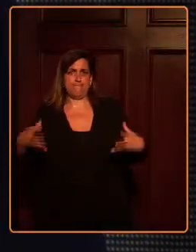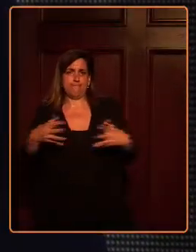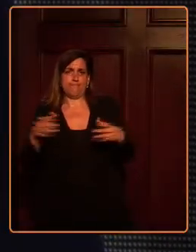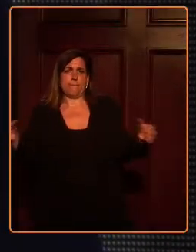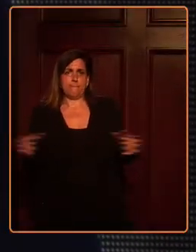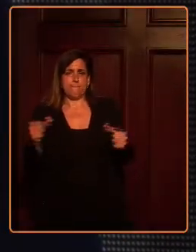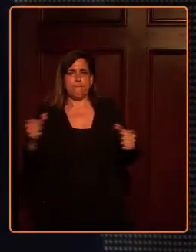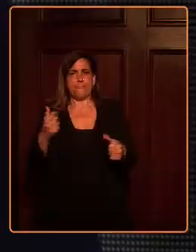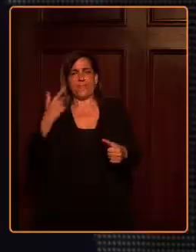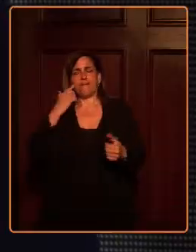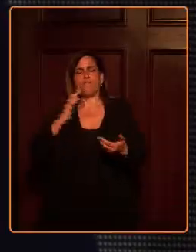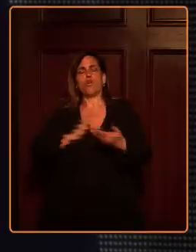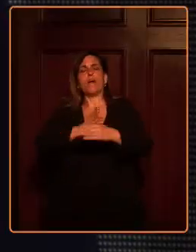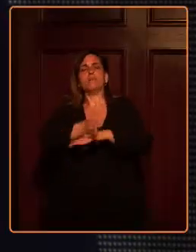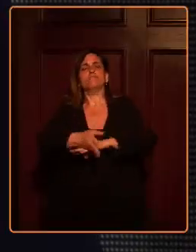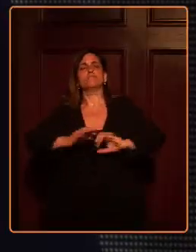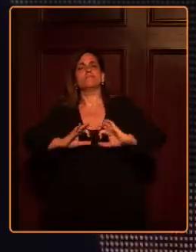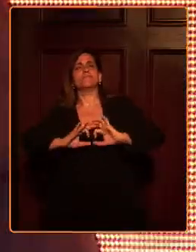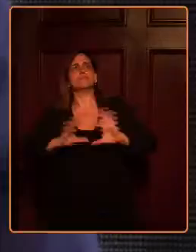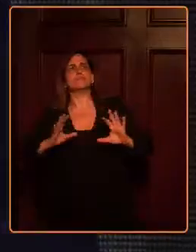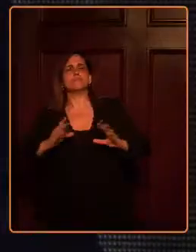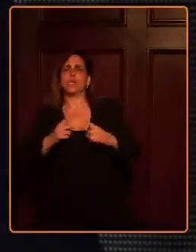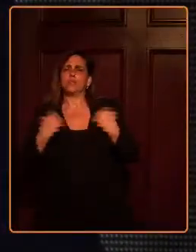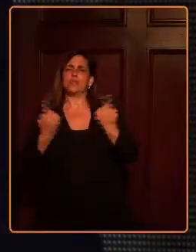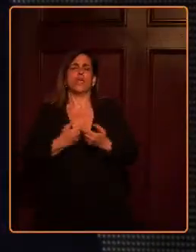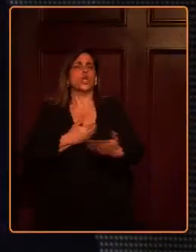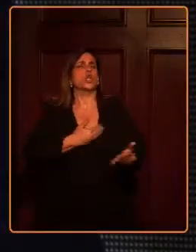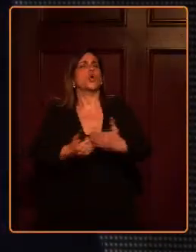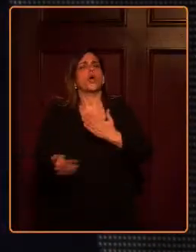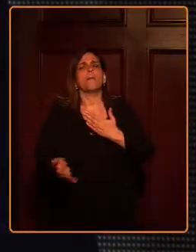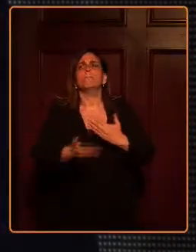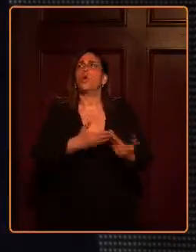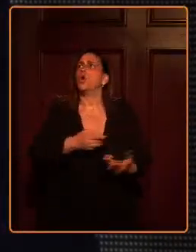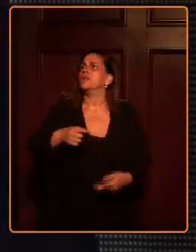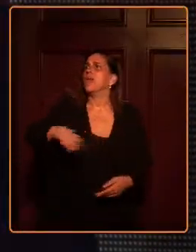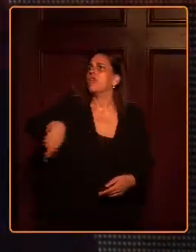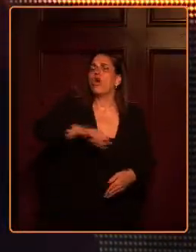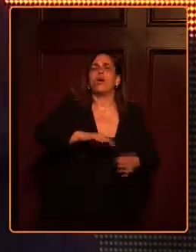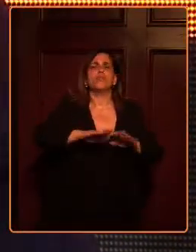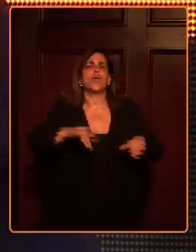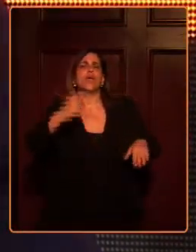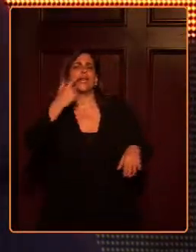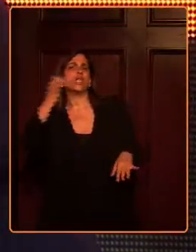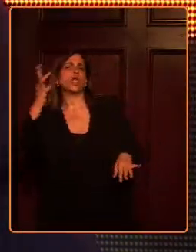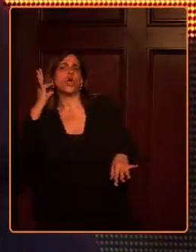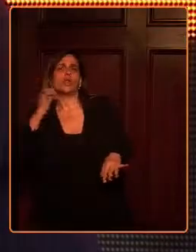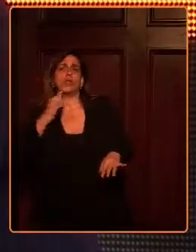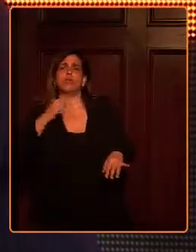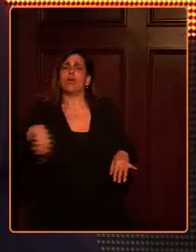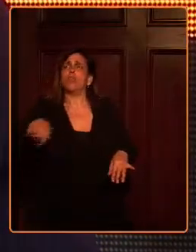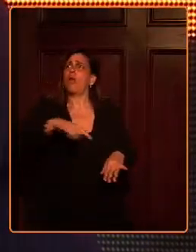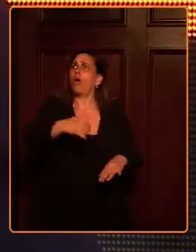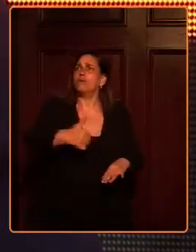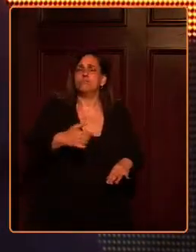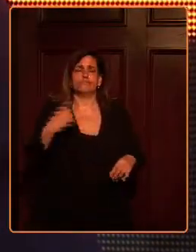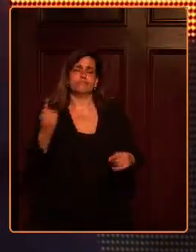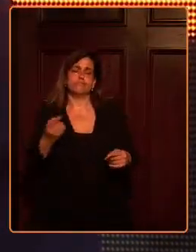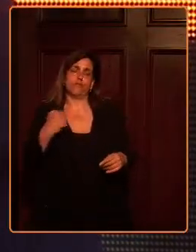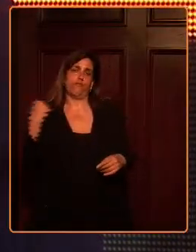la democratización de la educación, no importa dónde esté el niño o la niña, es de fundamental